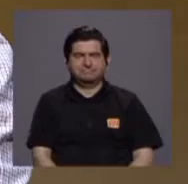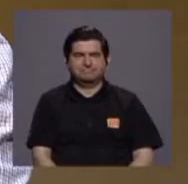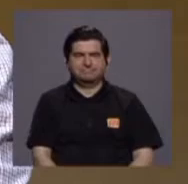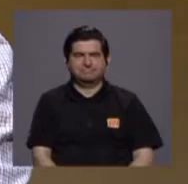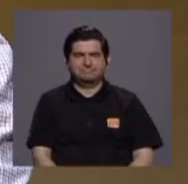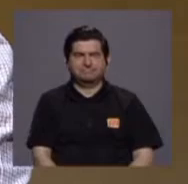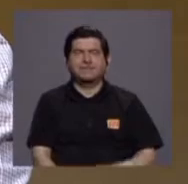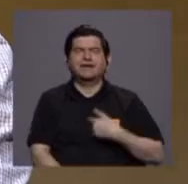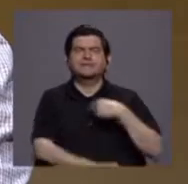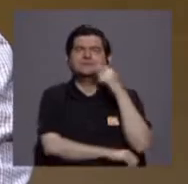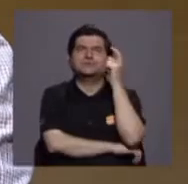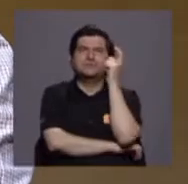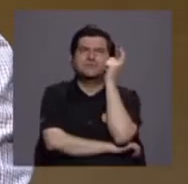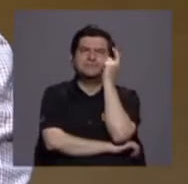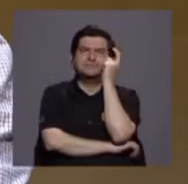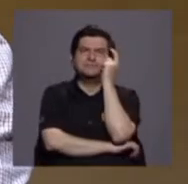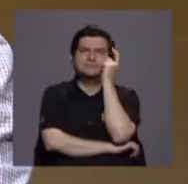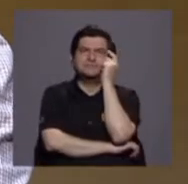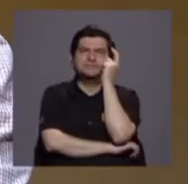me vino a la mente una